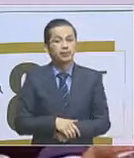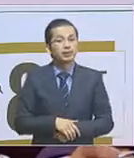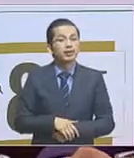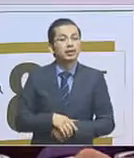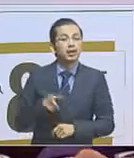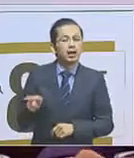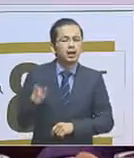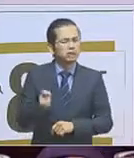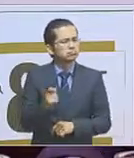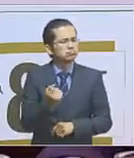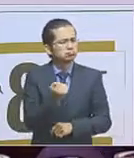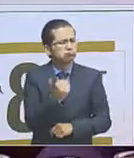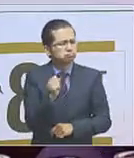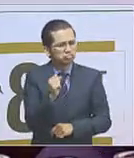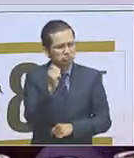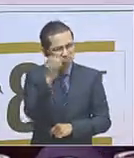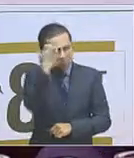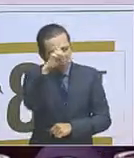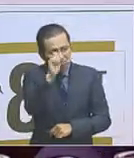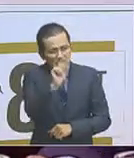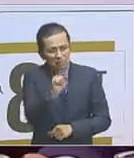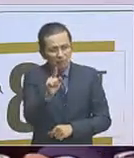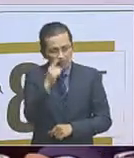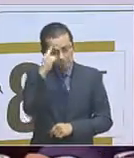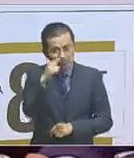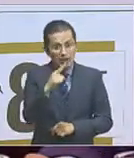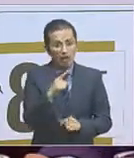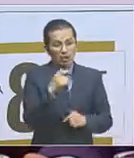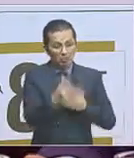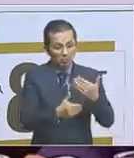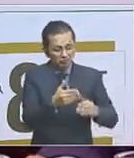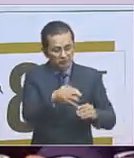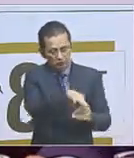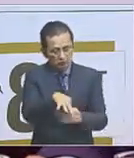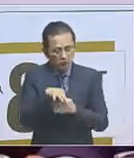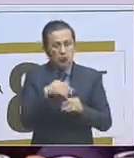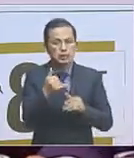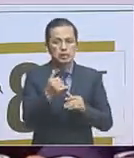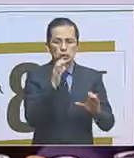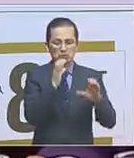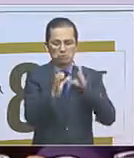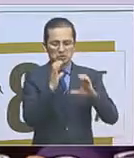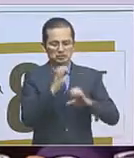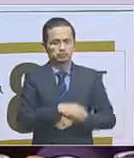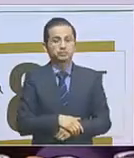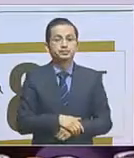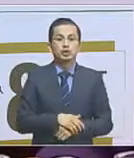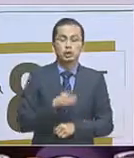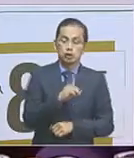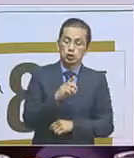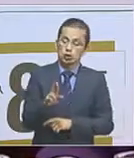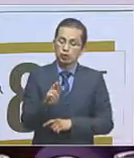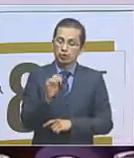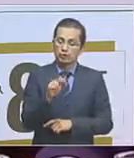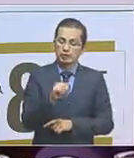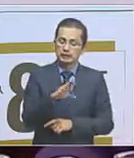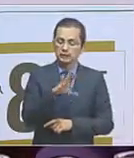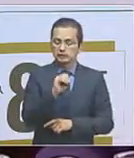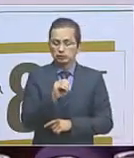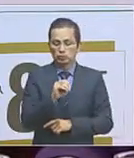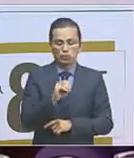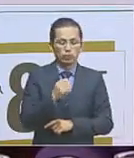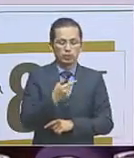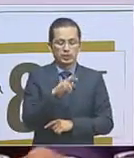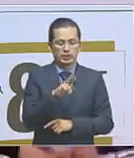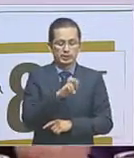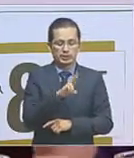procesos electorales y comunicación el doctor francisco guerrero es uno de los principales impulsores